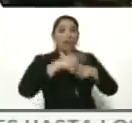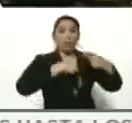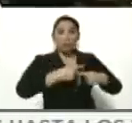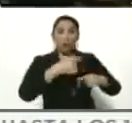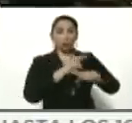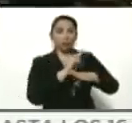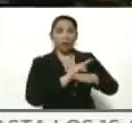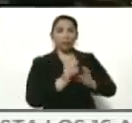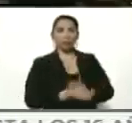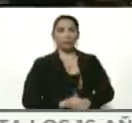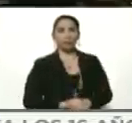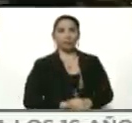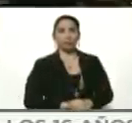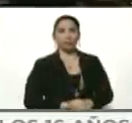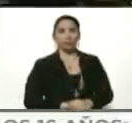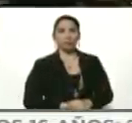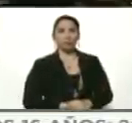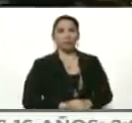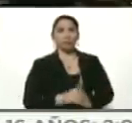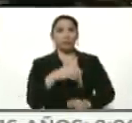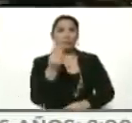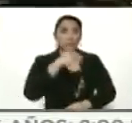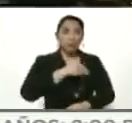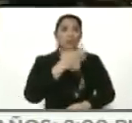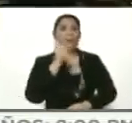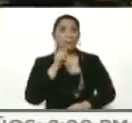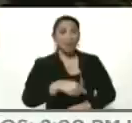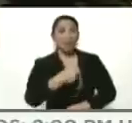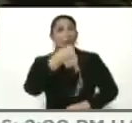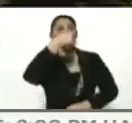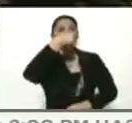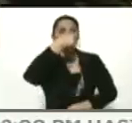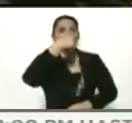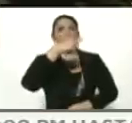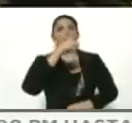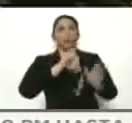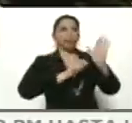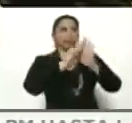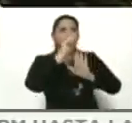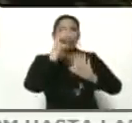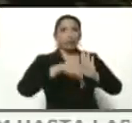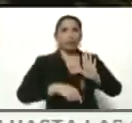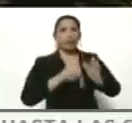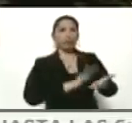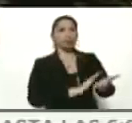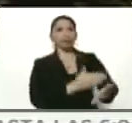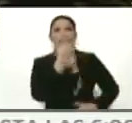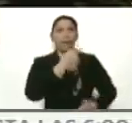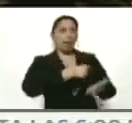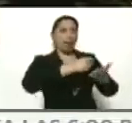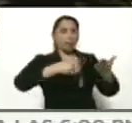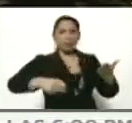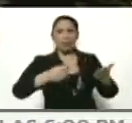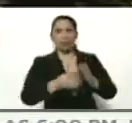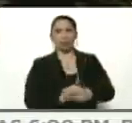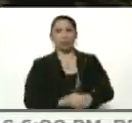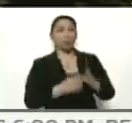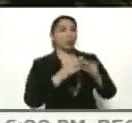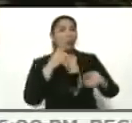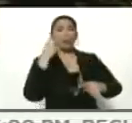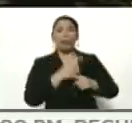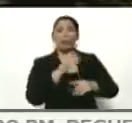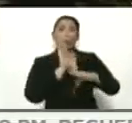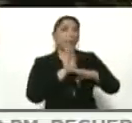utilizados. Incluye los termómetros, los estetoscopios, los tensiómetros, los lapiceros, los bolígrafos. Hay que ser